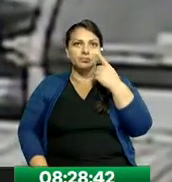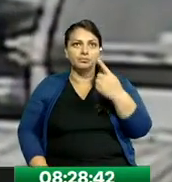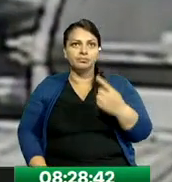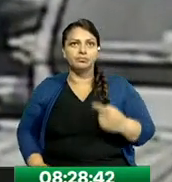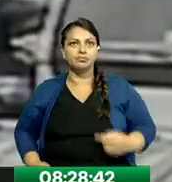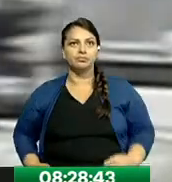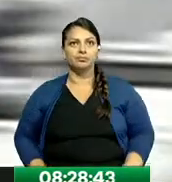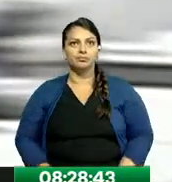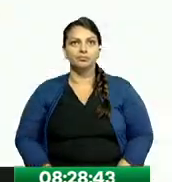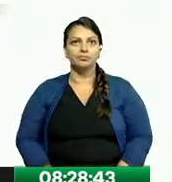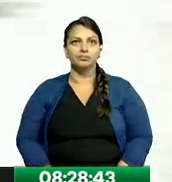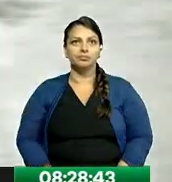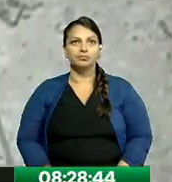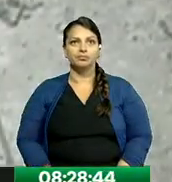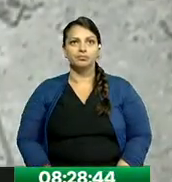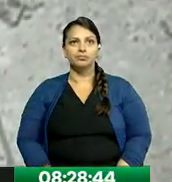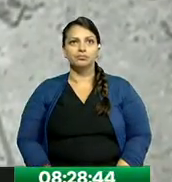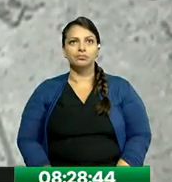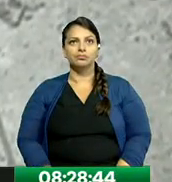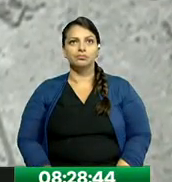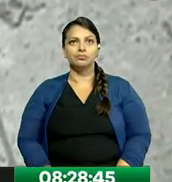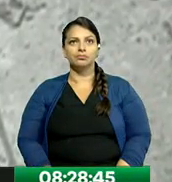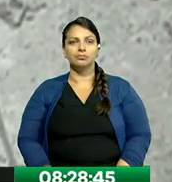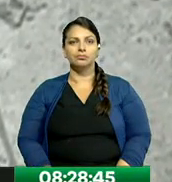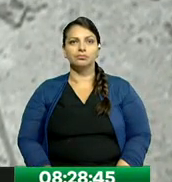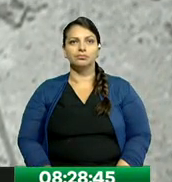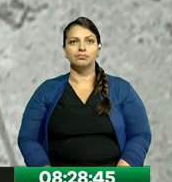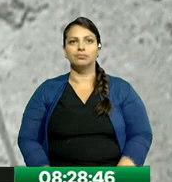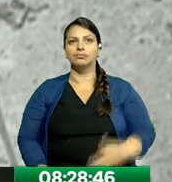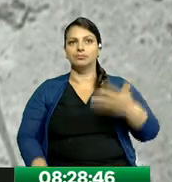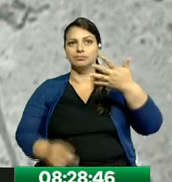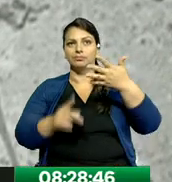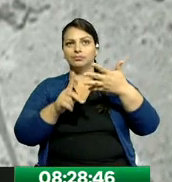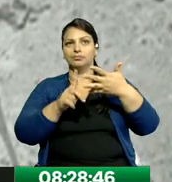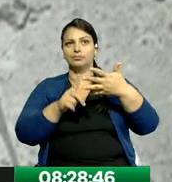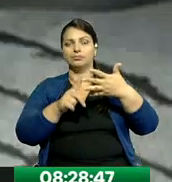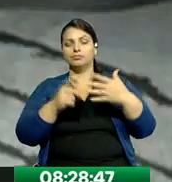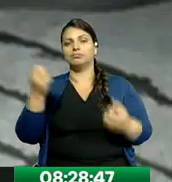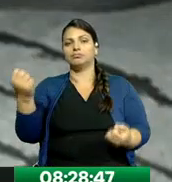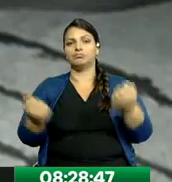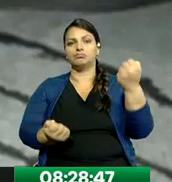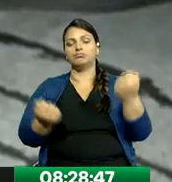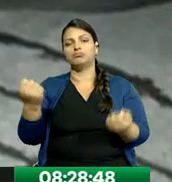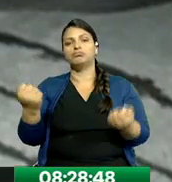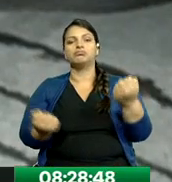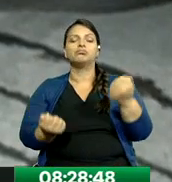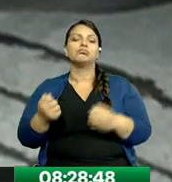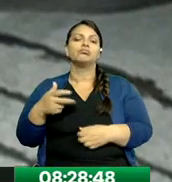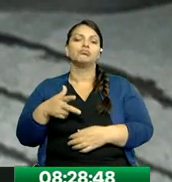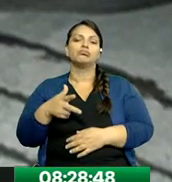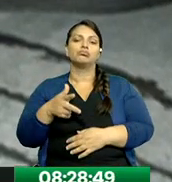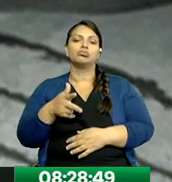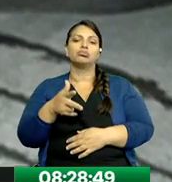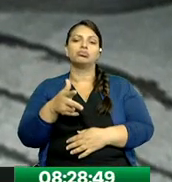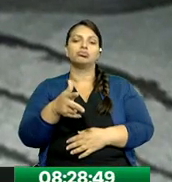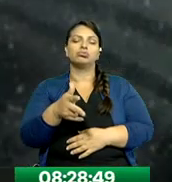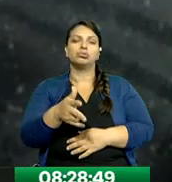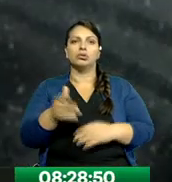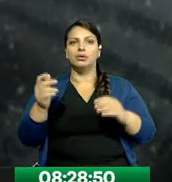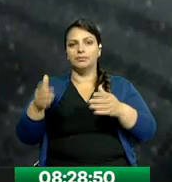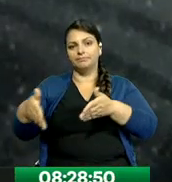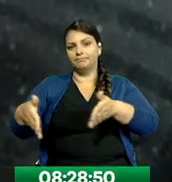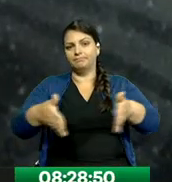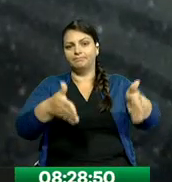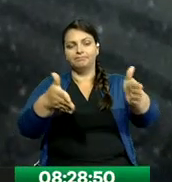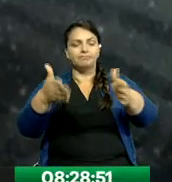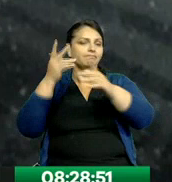A este carro le explotó una de sus llantas cuando circulaba en la avenida Narcisa de Jesús al